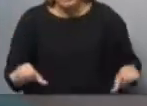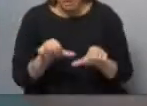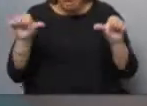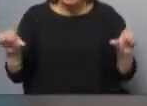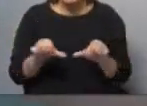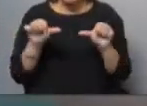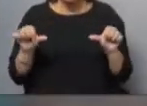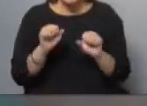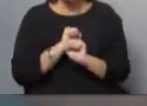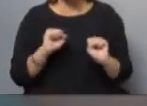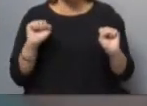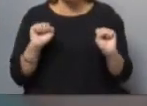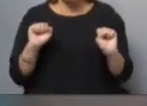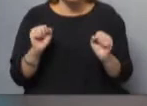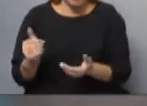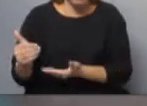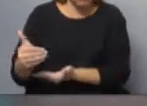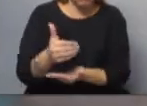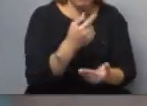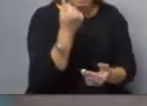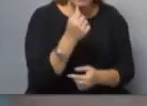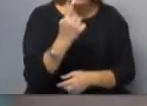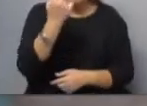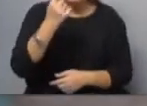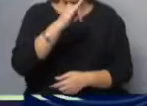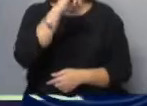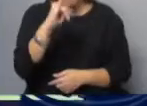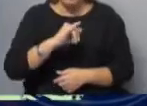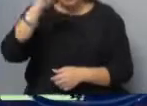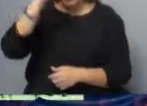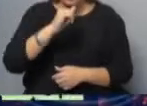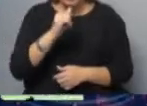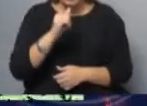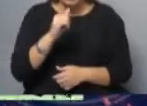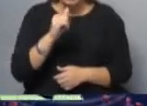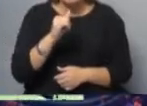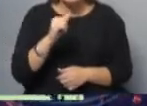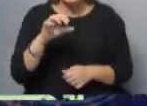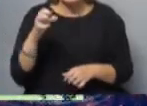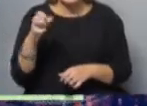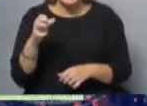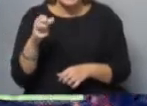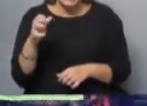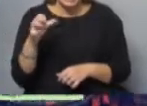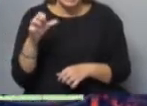actividades. Pudimos llegar a la cifra, lo operaron el 1 de marzo y en enero, cuando le